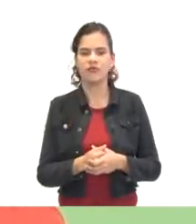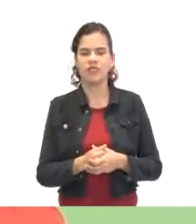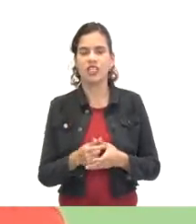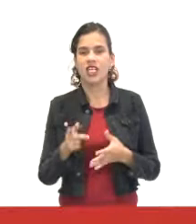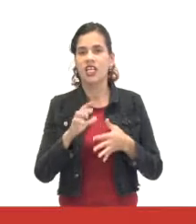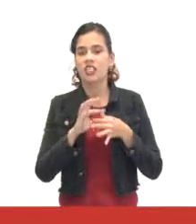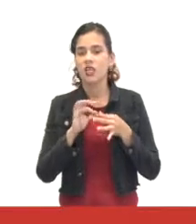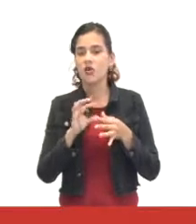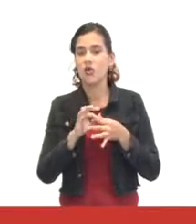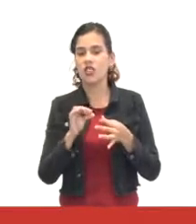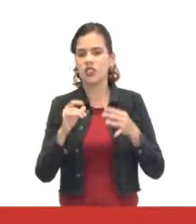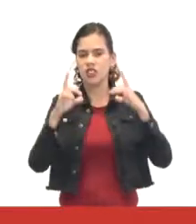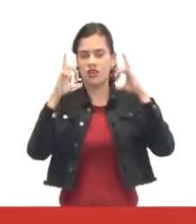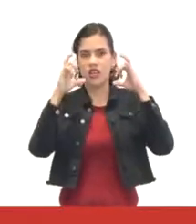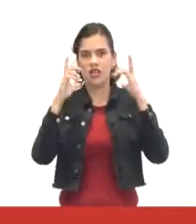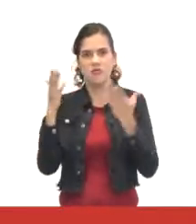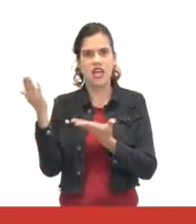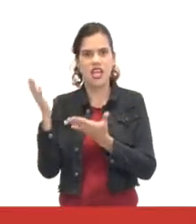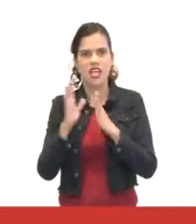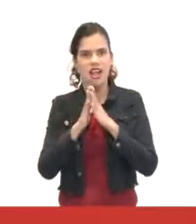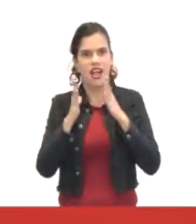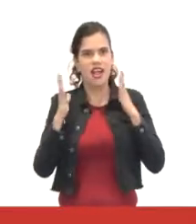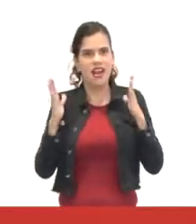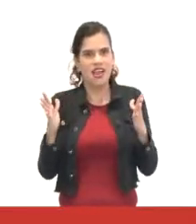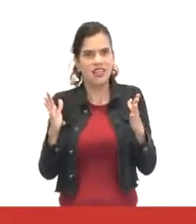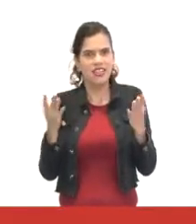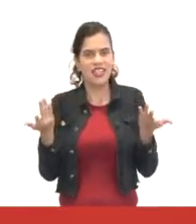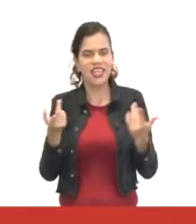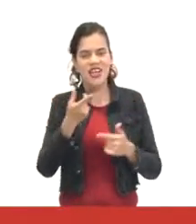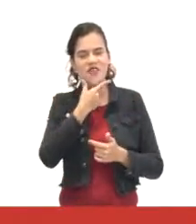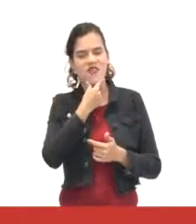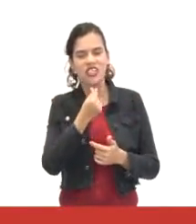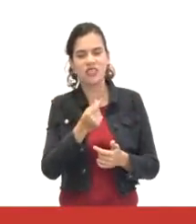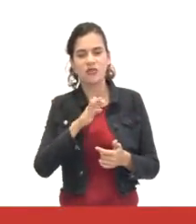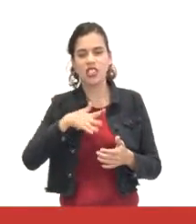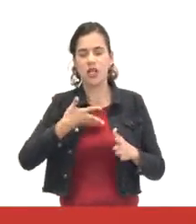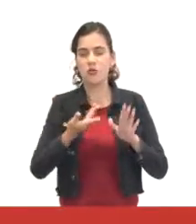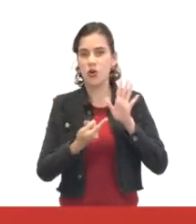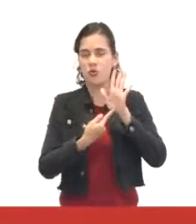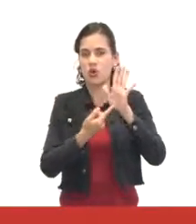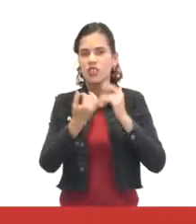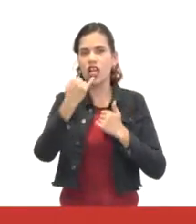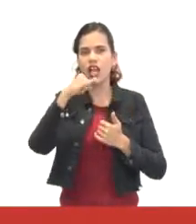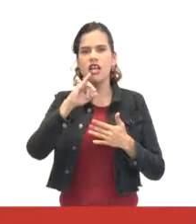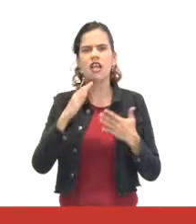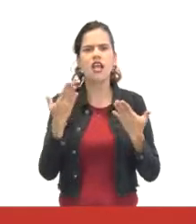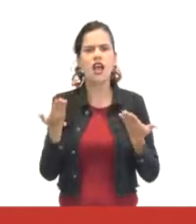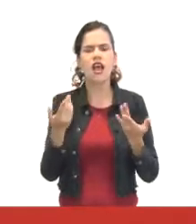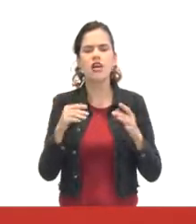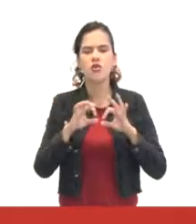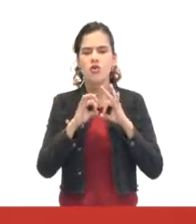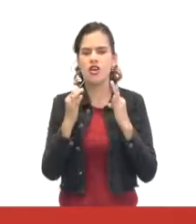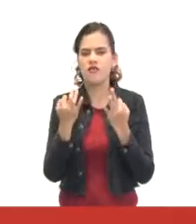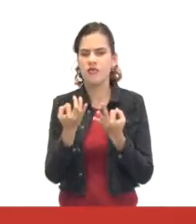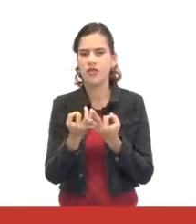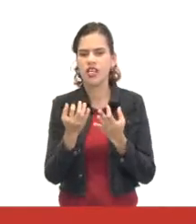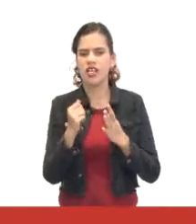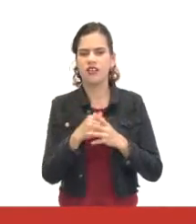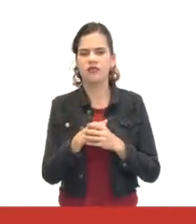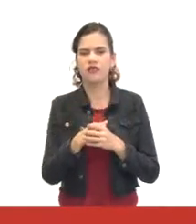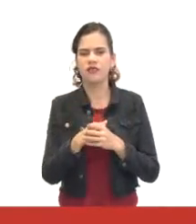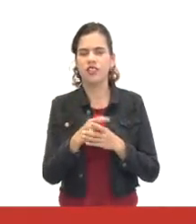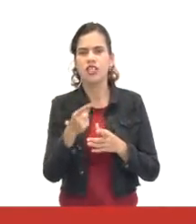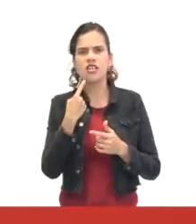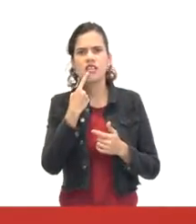este cuento tiene una imagen grande que sencillamente le puedes mostrar allí que hay una familia. Y